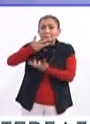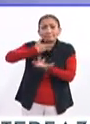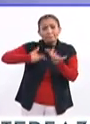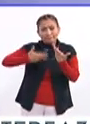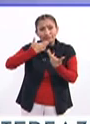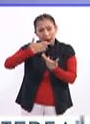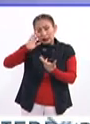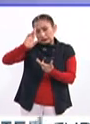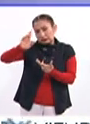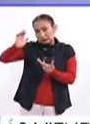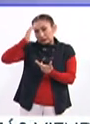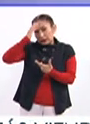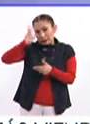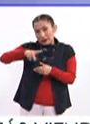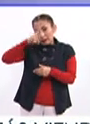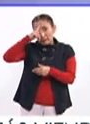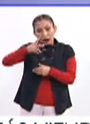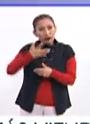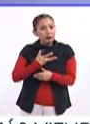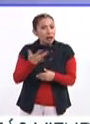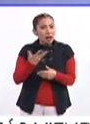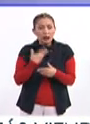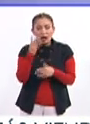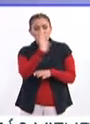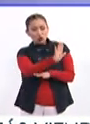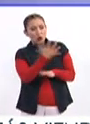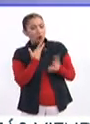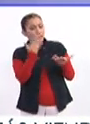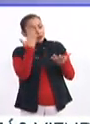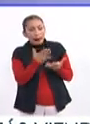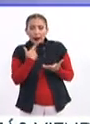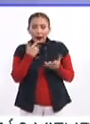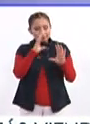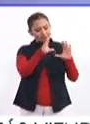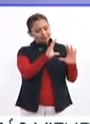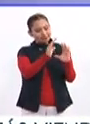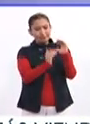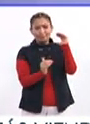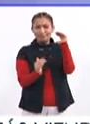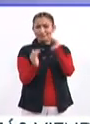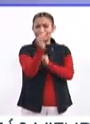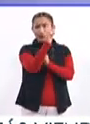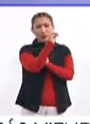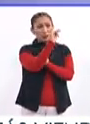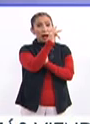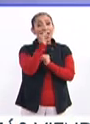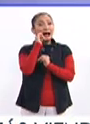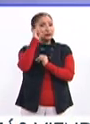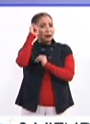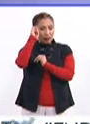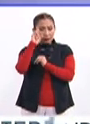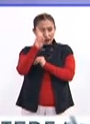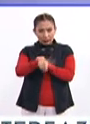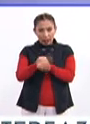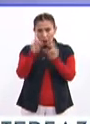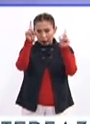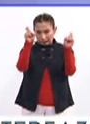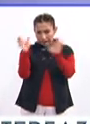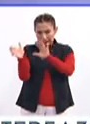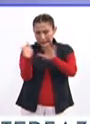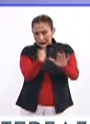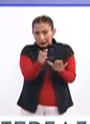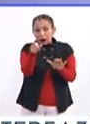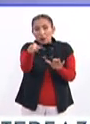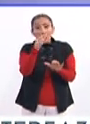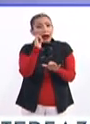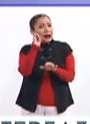porque también hay que reconocer que México tiene una formación en los diplomáticos de primer nivel. Ayer fue, y permítanme el paréntesis,